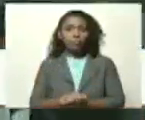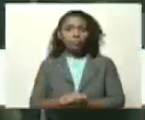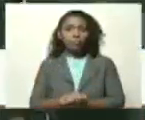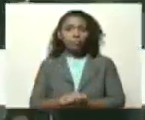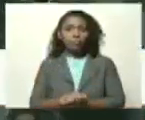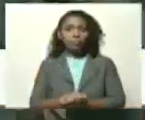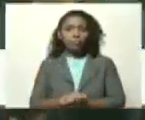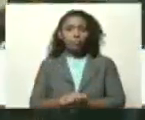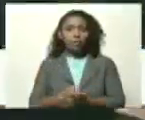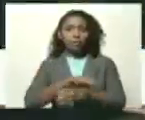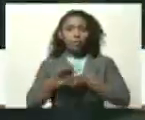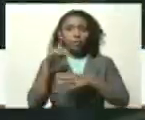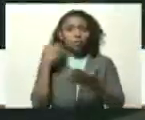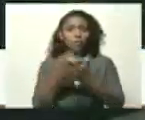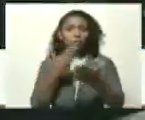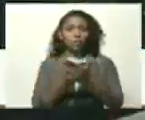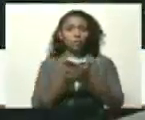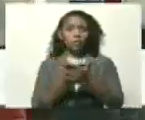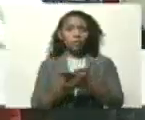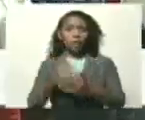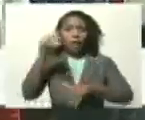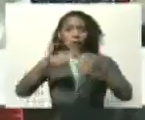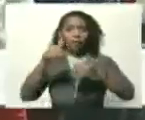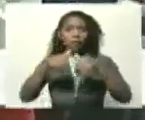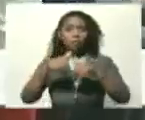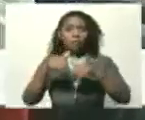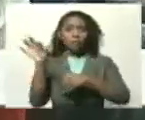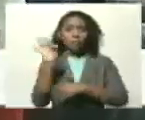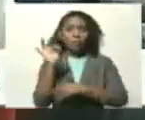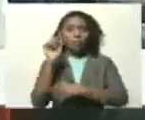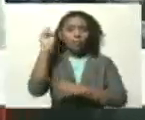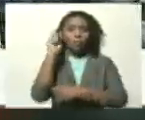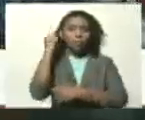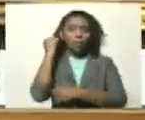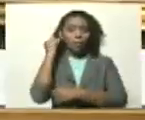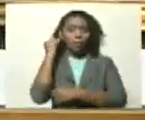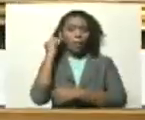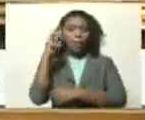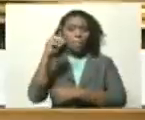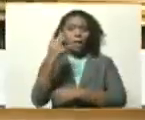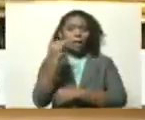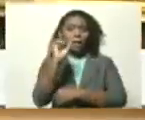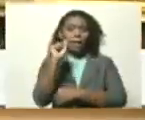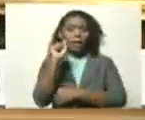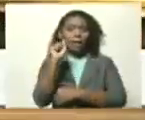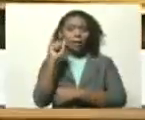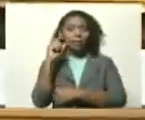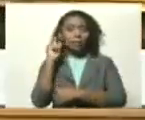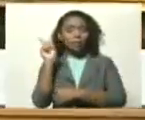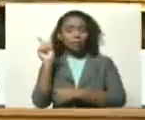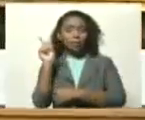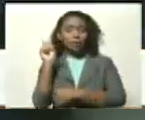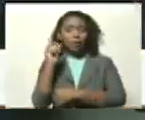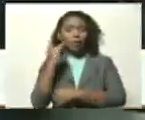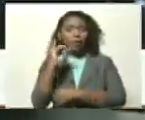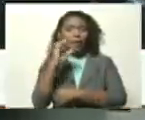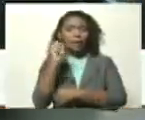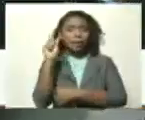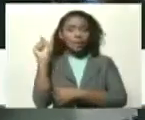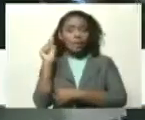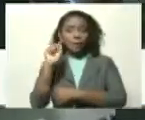Mayoría evidente, queda electa la diputada María Iris Valera Rangel como